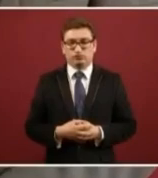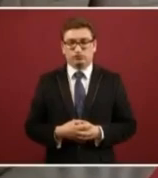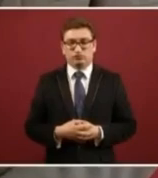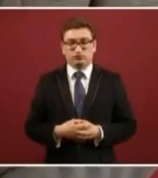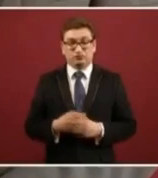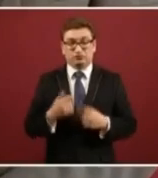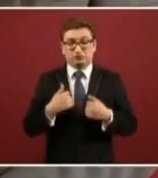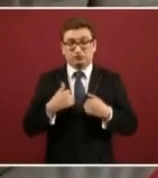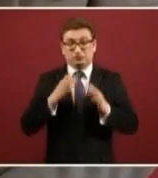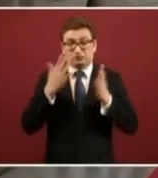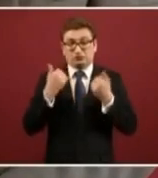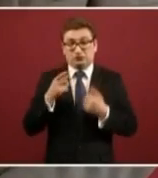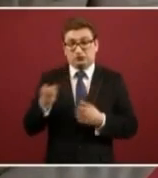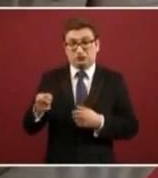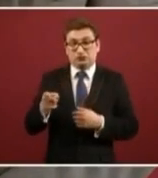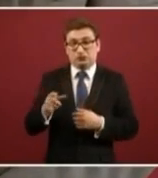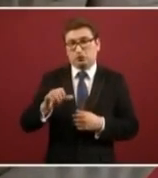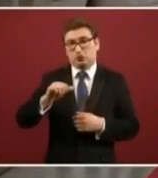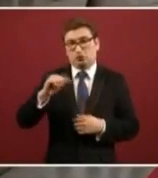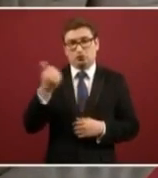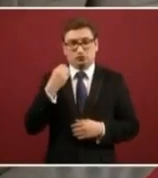no sé si él o otro abogado